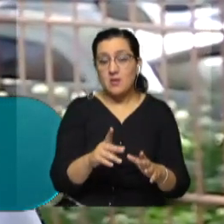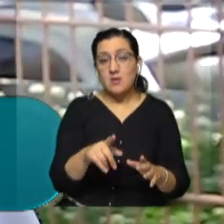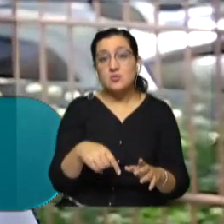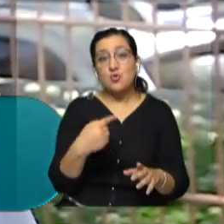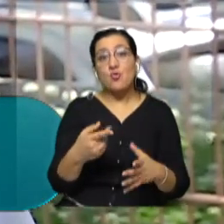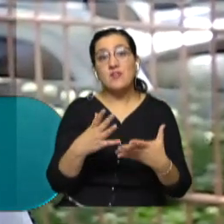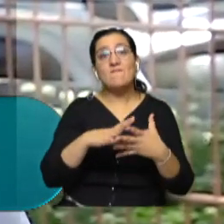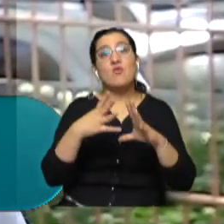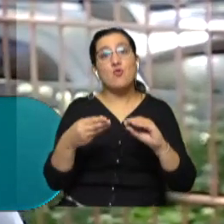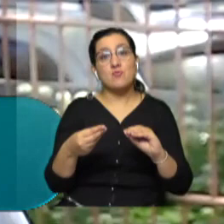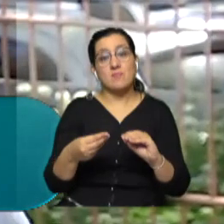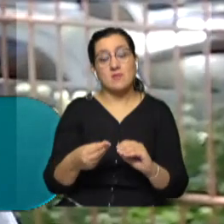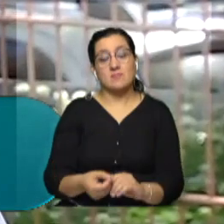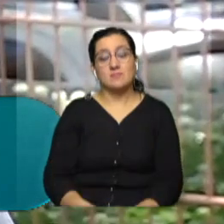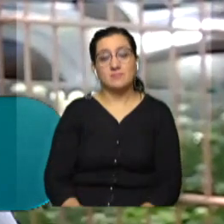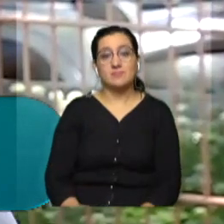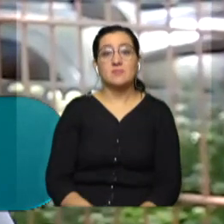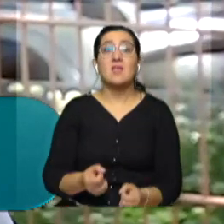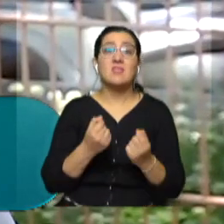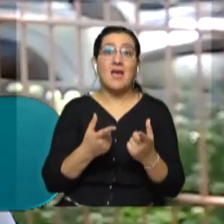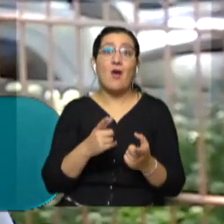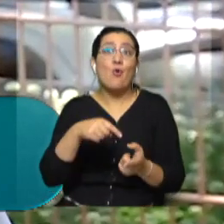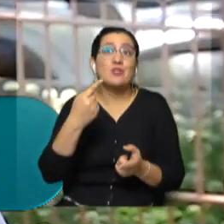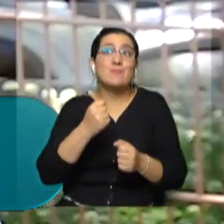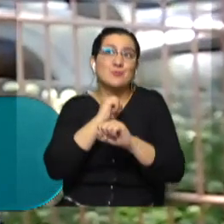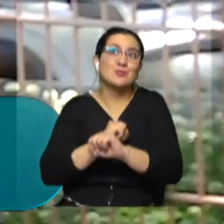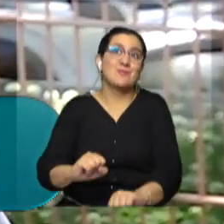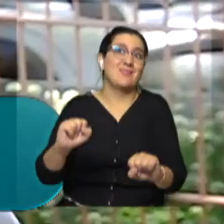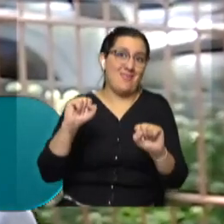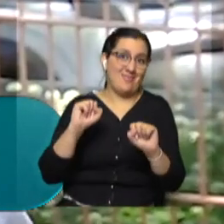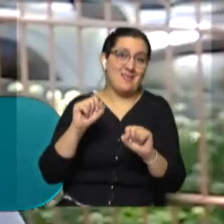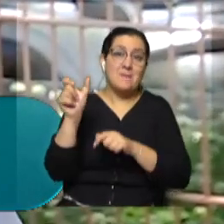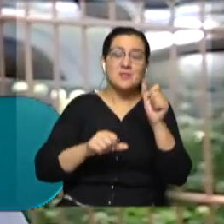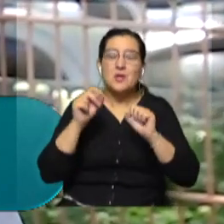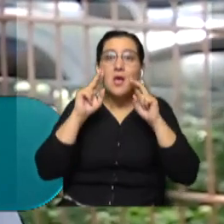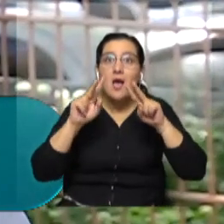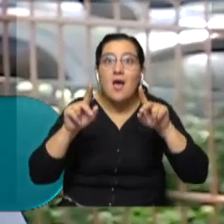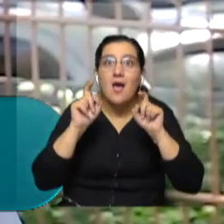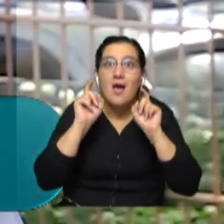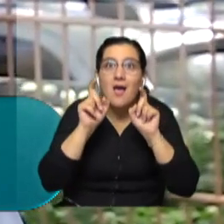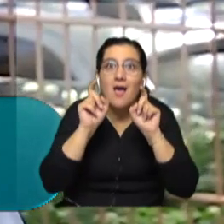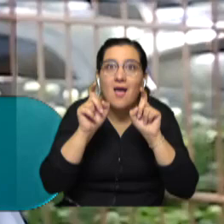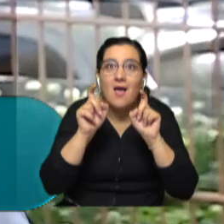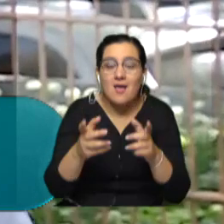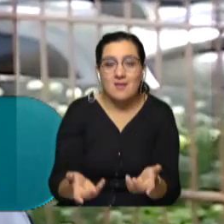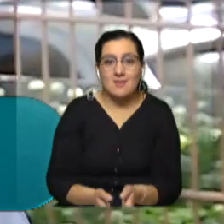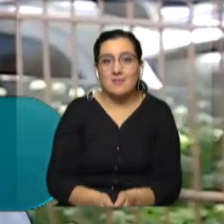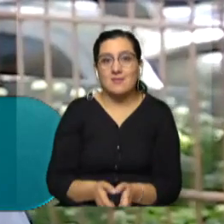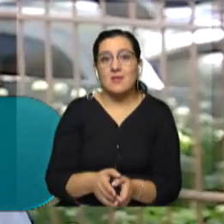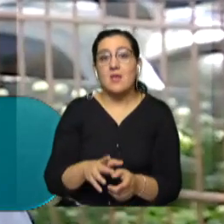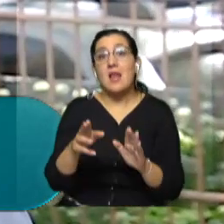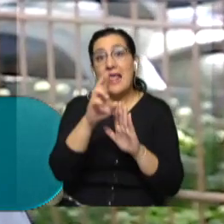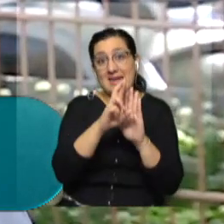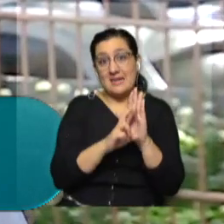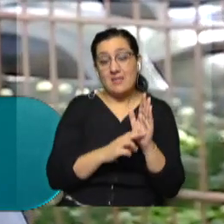tipo de posibilidades y otro atractivo en la gente. Obviamente que las reglas de los debates